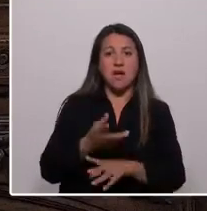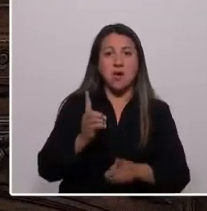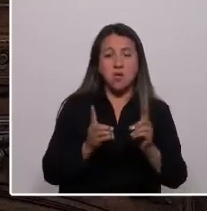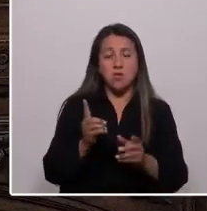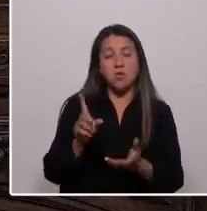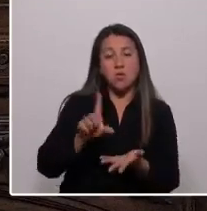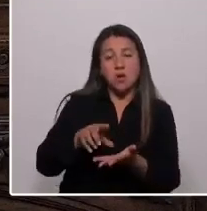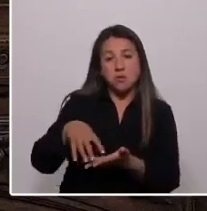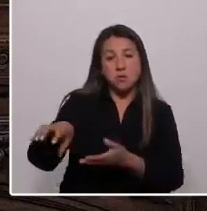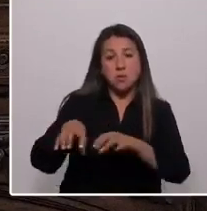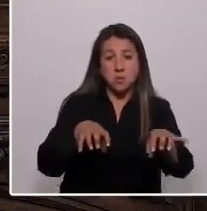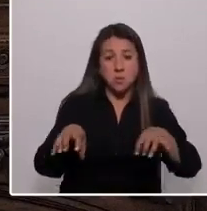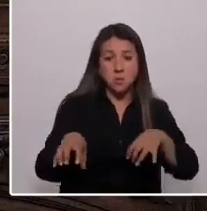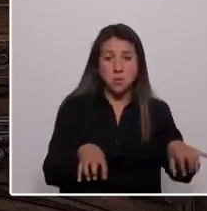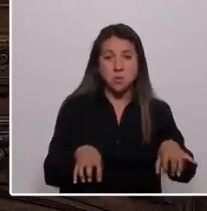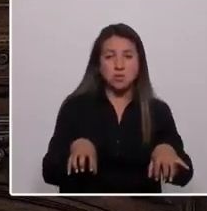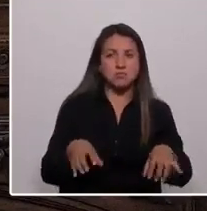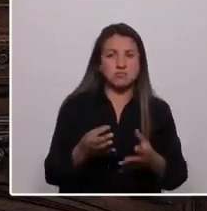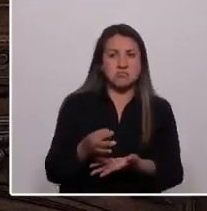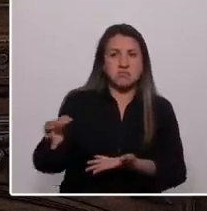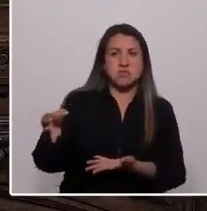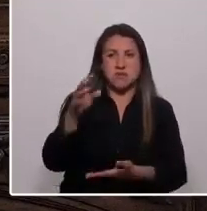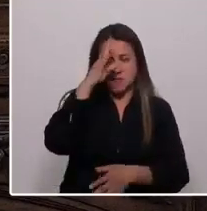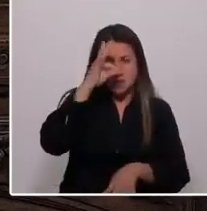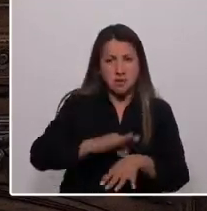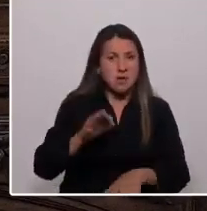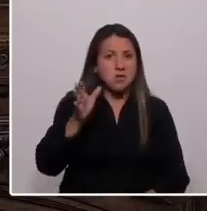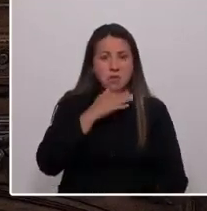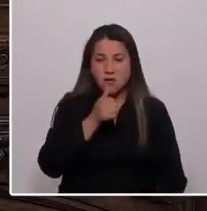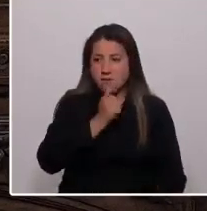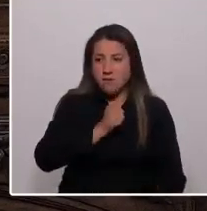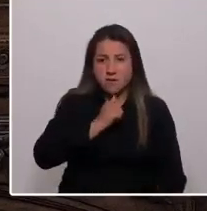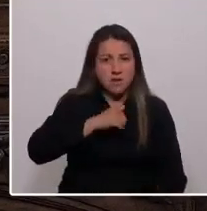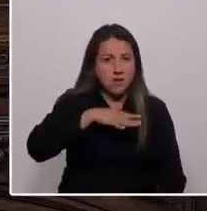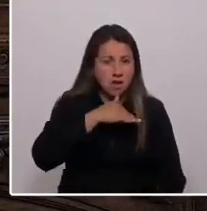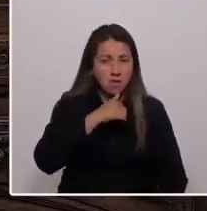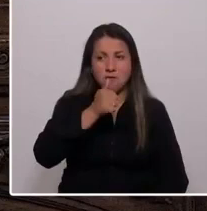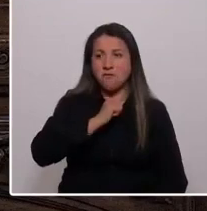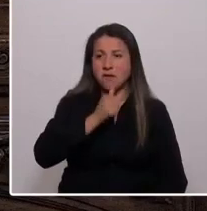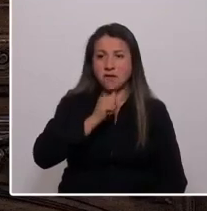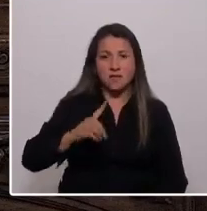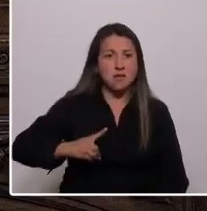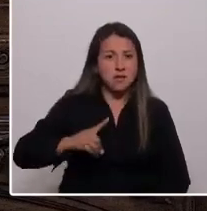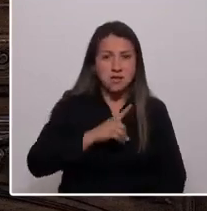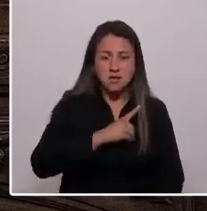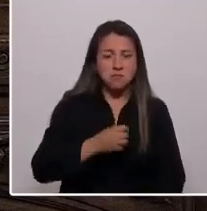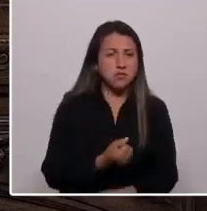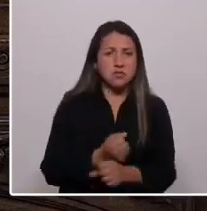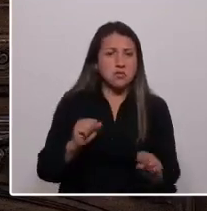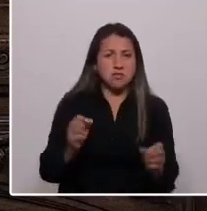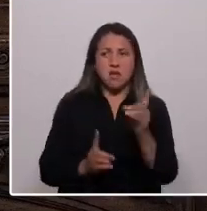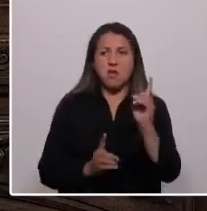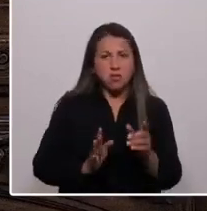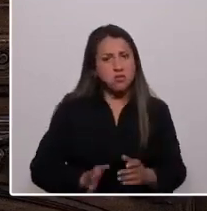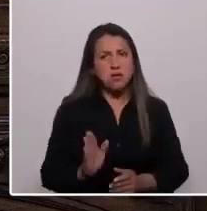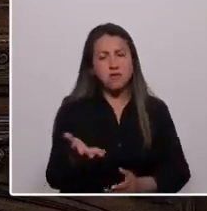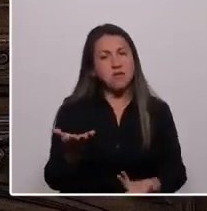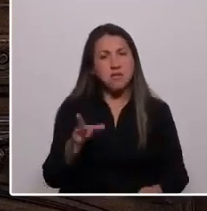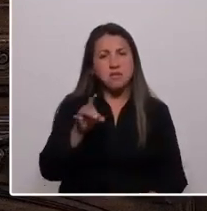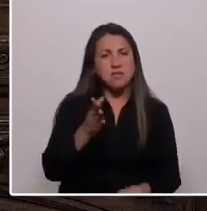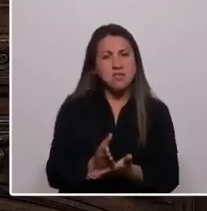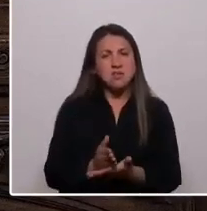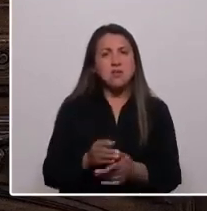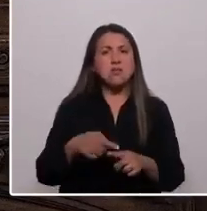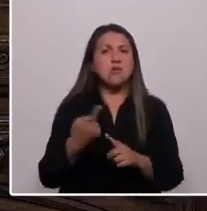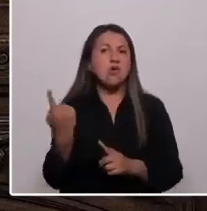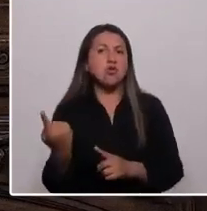trazado la enfermedad la contaminación la falta de agua la falta de dignidad no es posible que algunos sigan decidiendo por otros ya sea a nivel